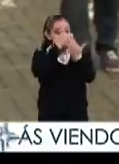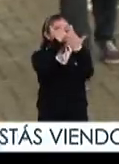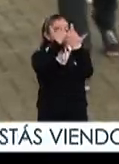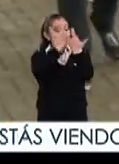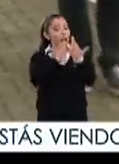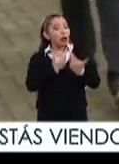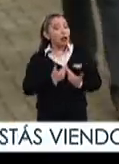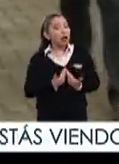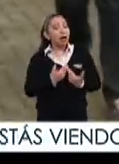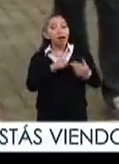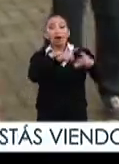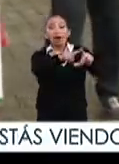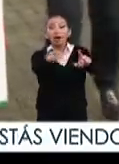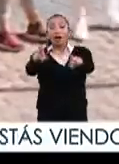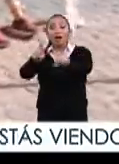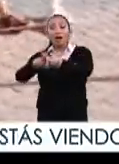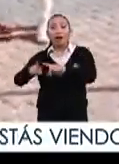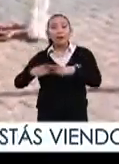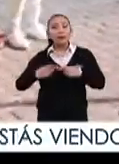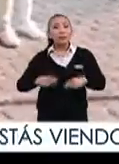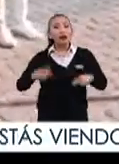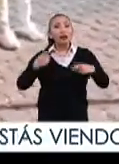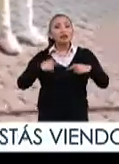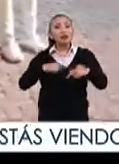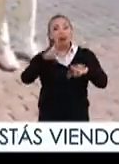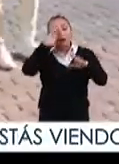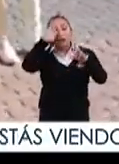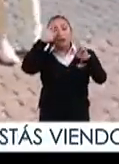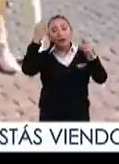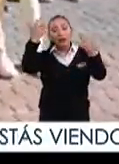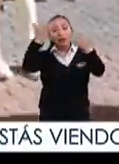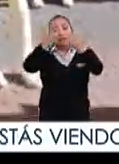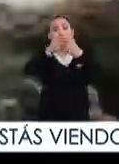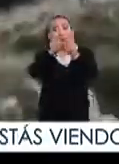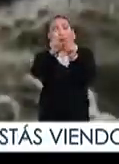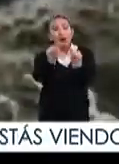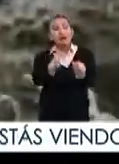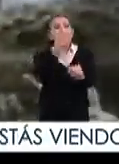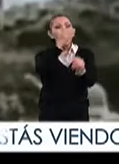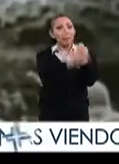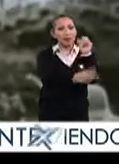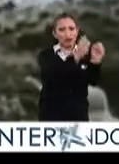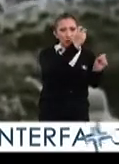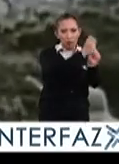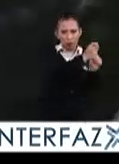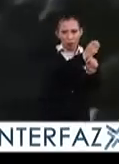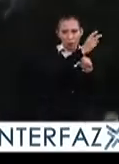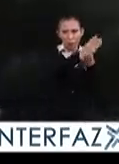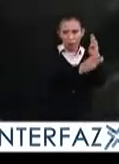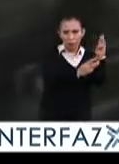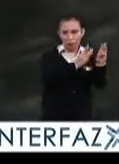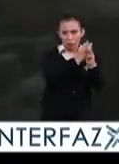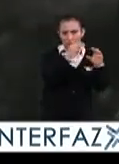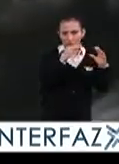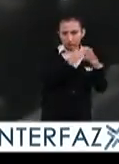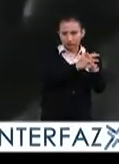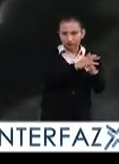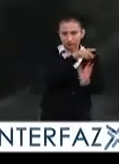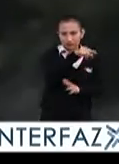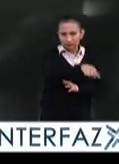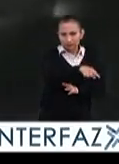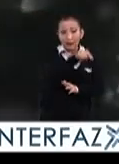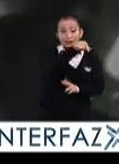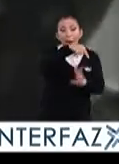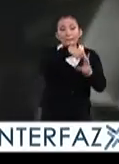respeto a la diversidad y un respeto a la armonía fue finalizando la Segunda Guerra Mundial. En ese